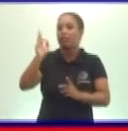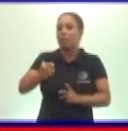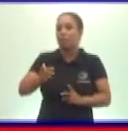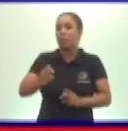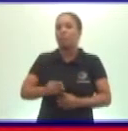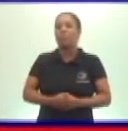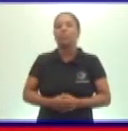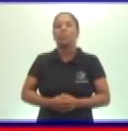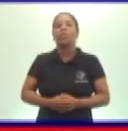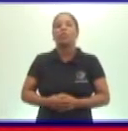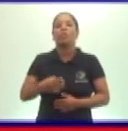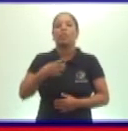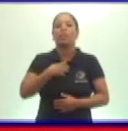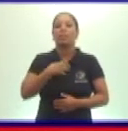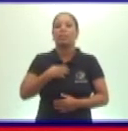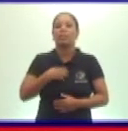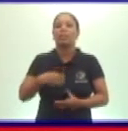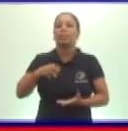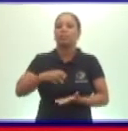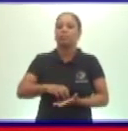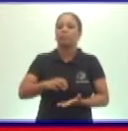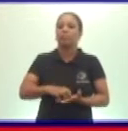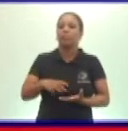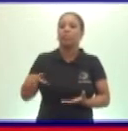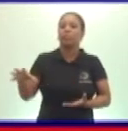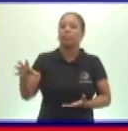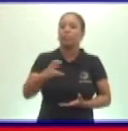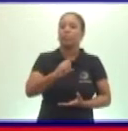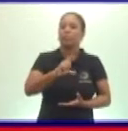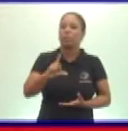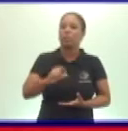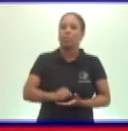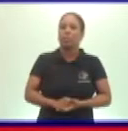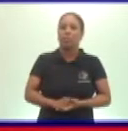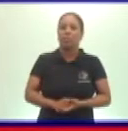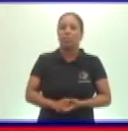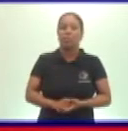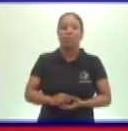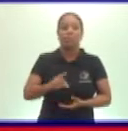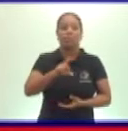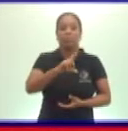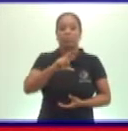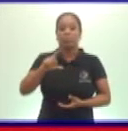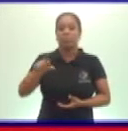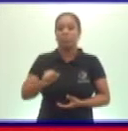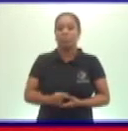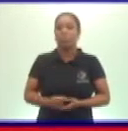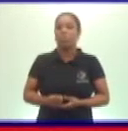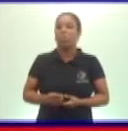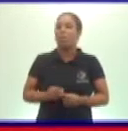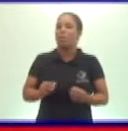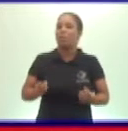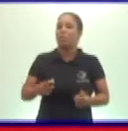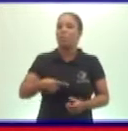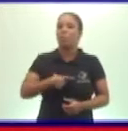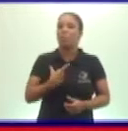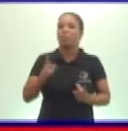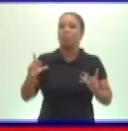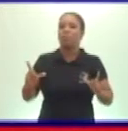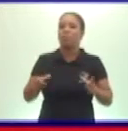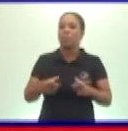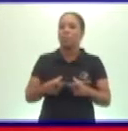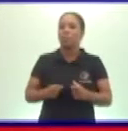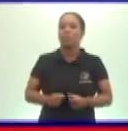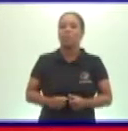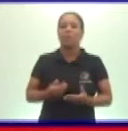la tienen en sus centros escolares. Y el texto básico Cultura Política, documentos y materiales para su estudio,